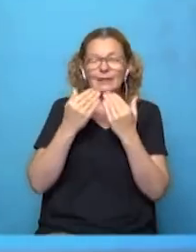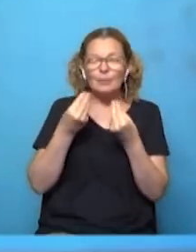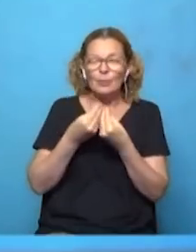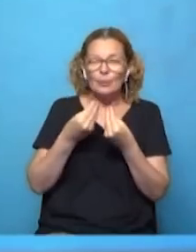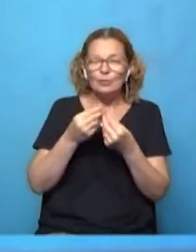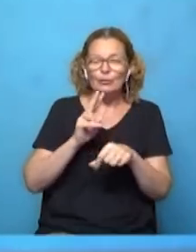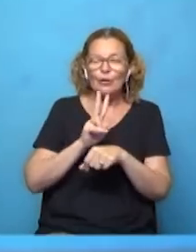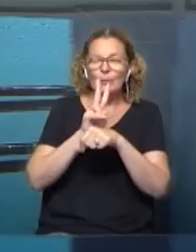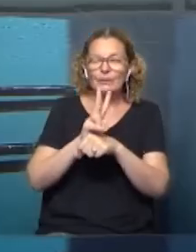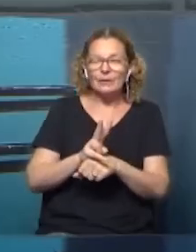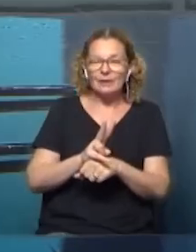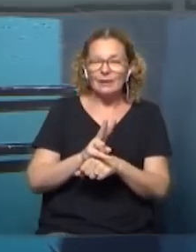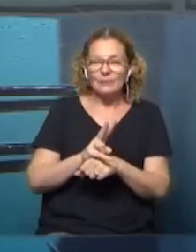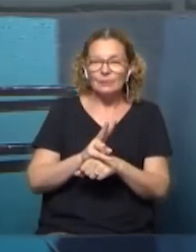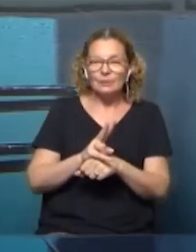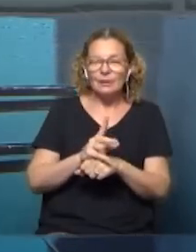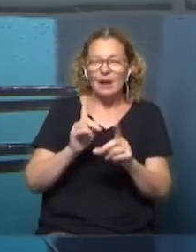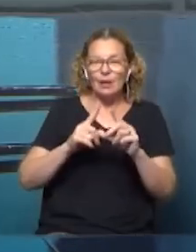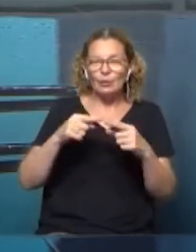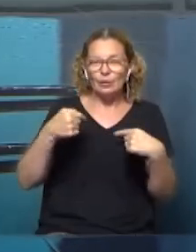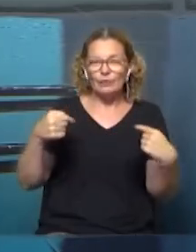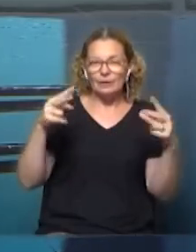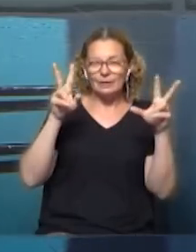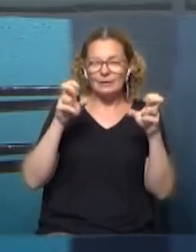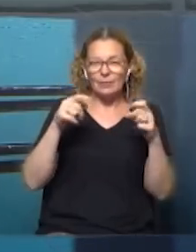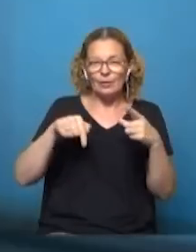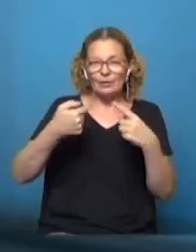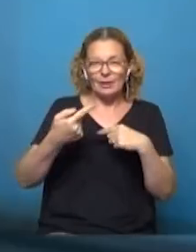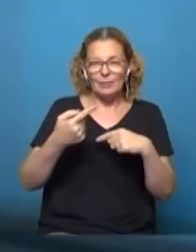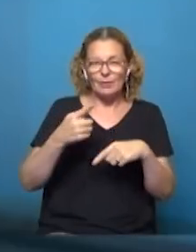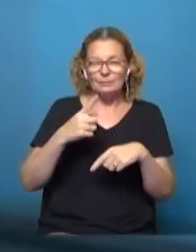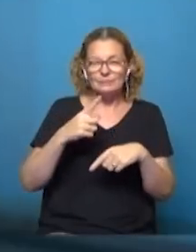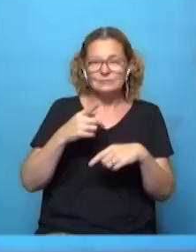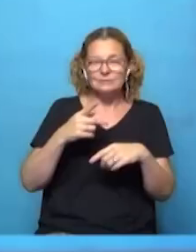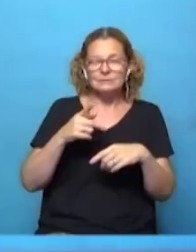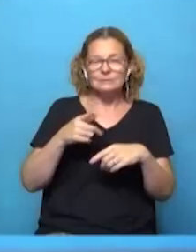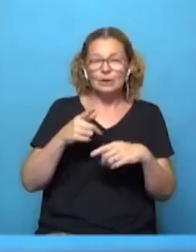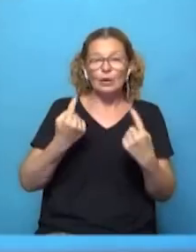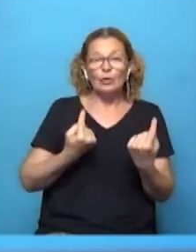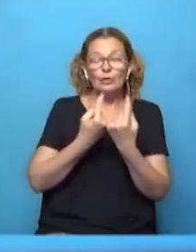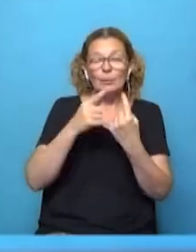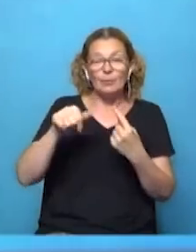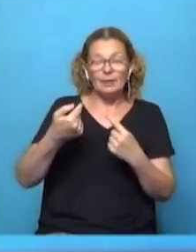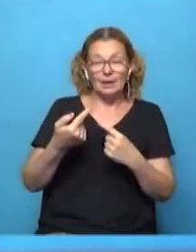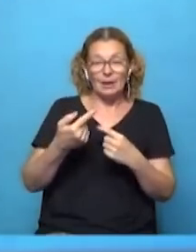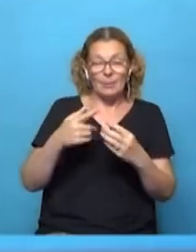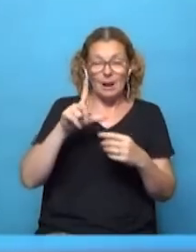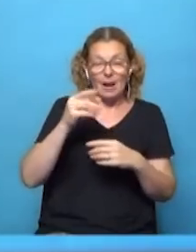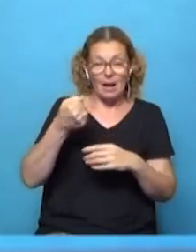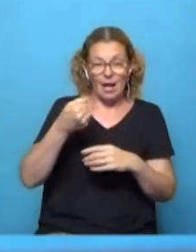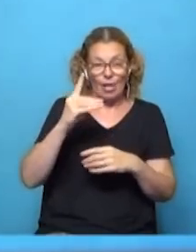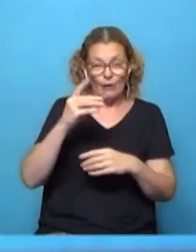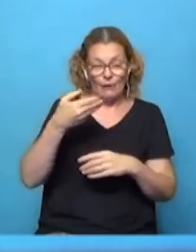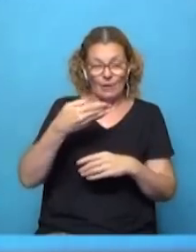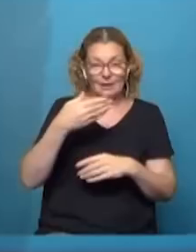Gracias tenemos para visitar algunos otros temas Así que la seguimos pronto señores nos reencontramos mañana con más lado B Muchas